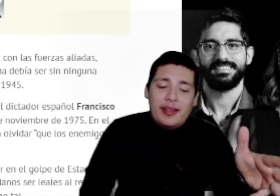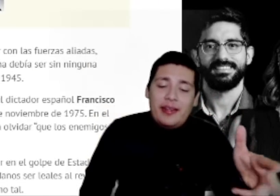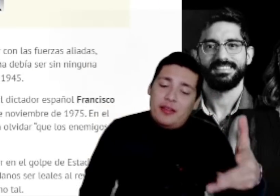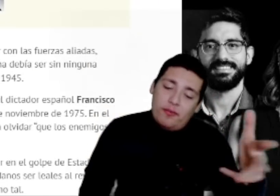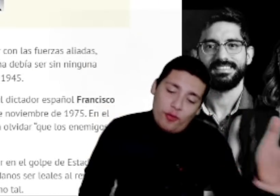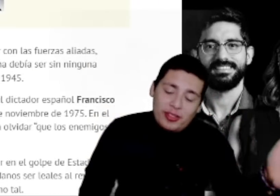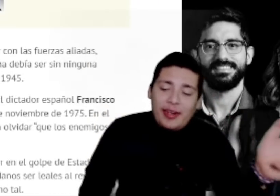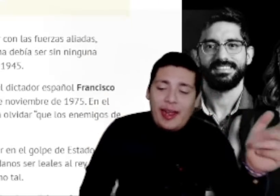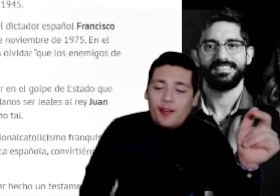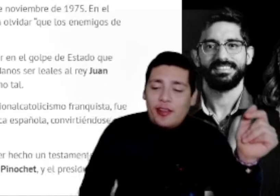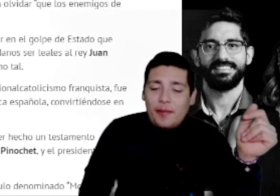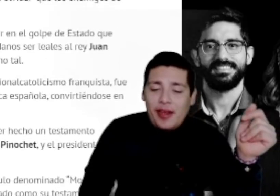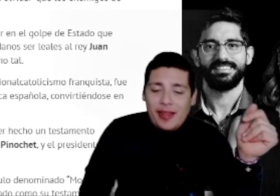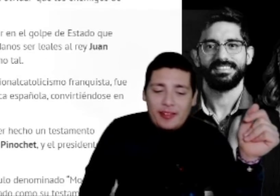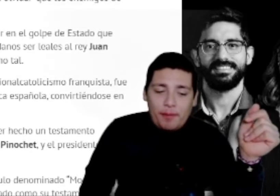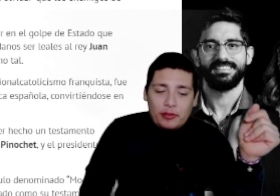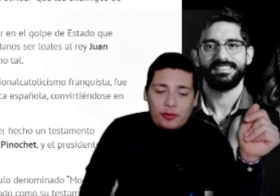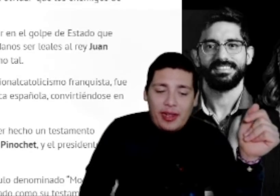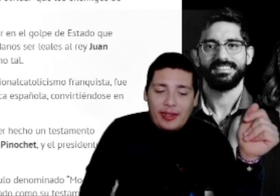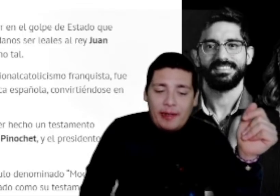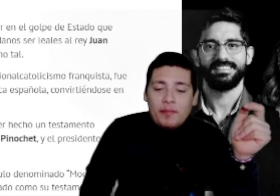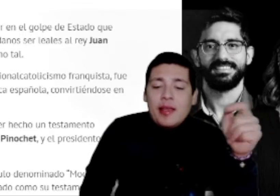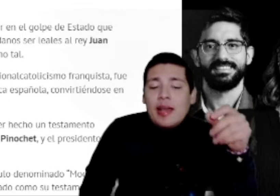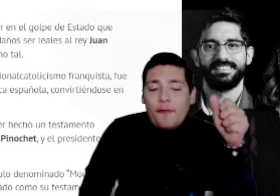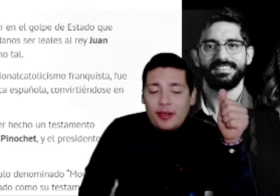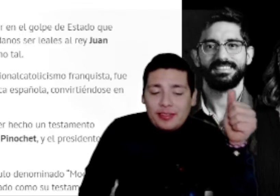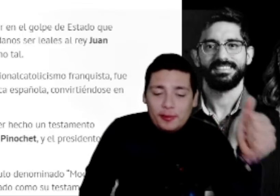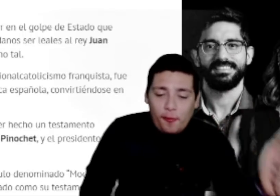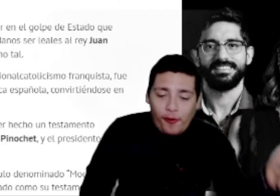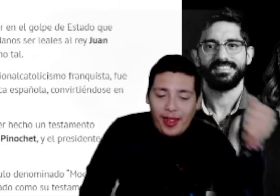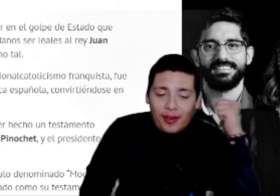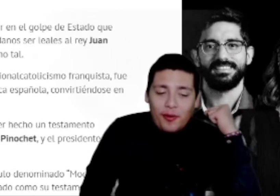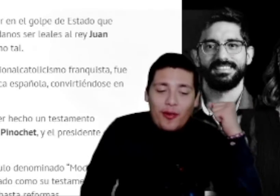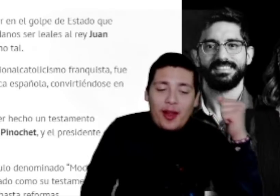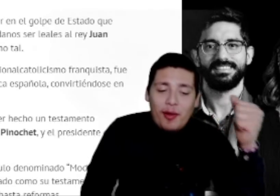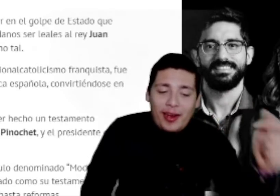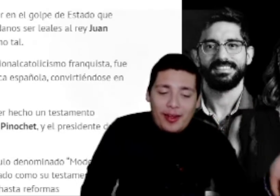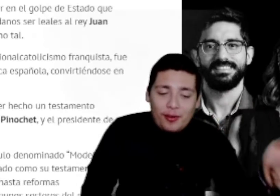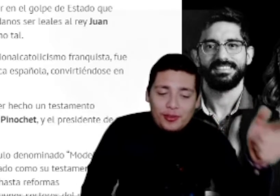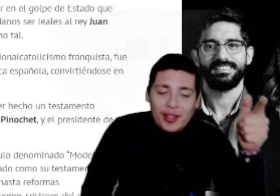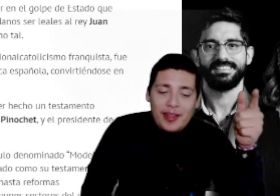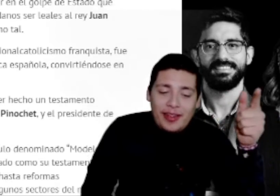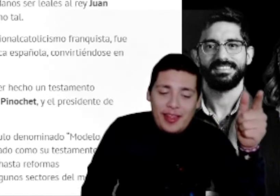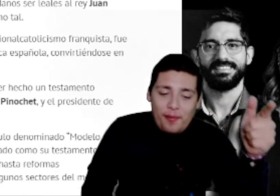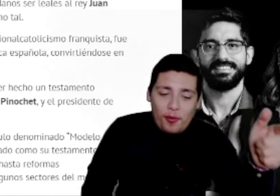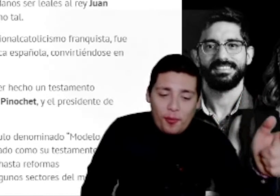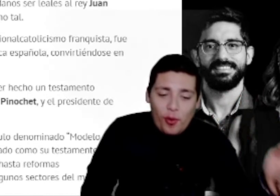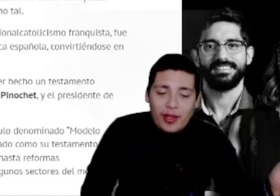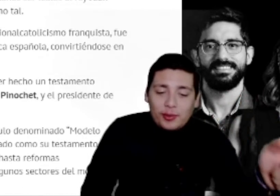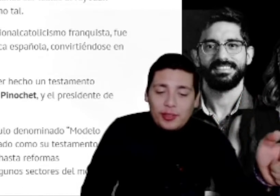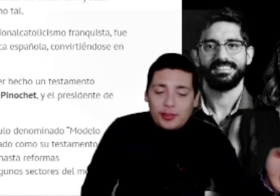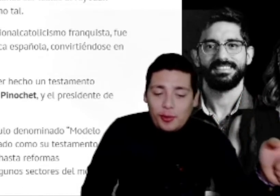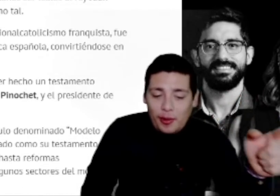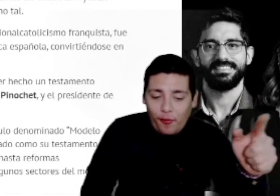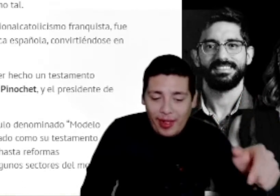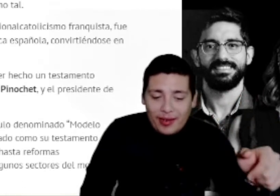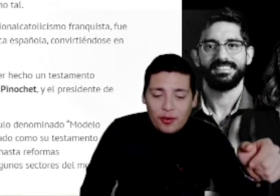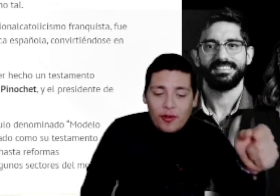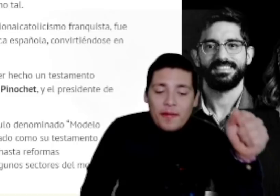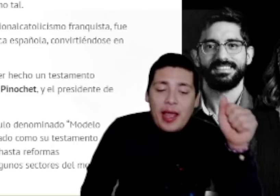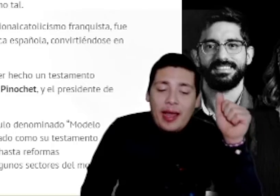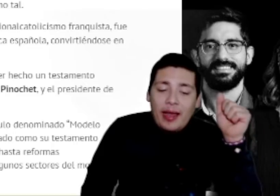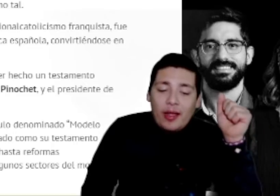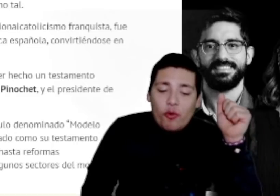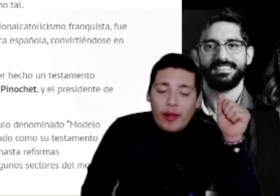Goebbels, muy cercano también a este personaje, a Francisco Franco, a Juan Carlos de Borboa, sucesor de